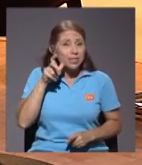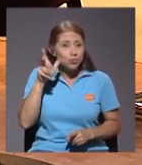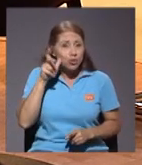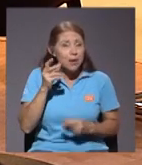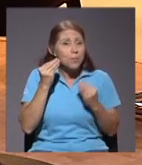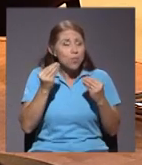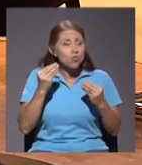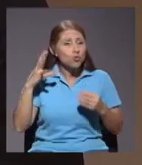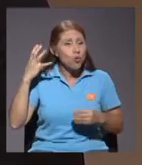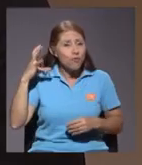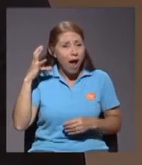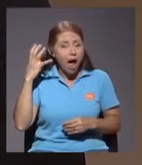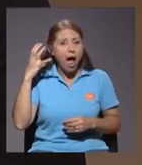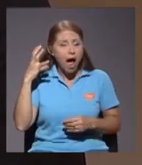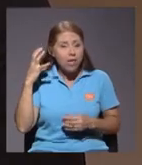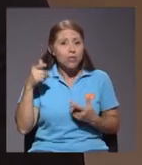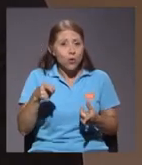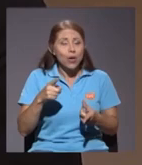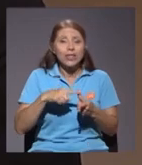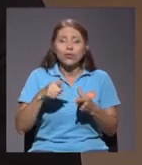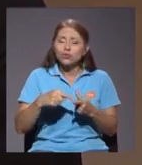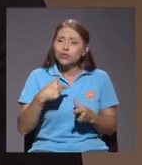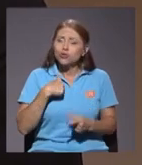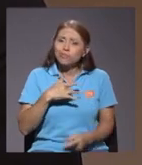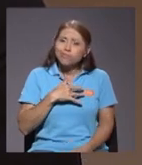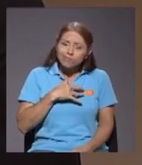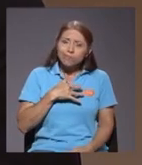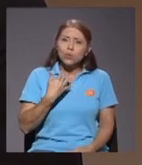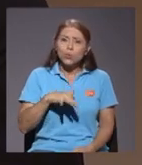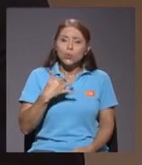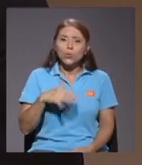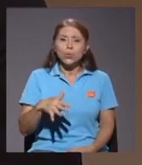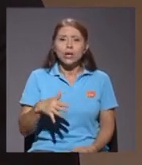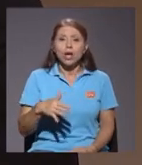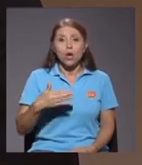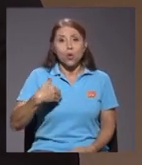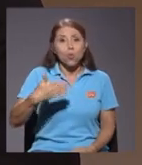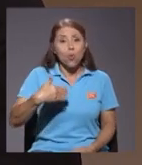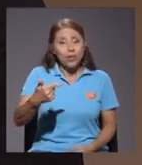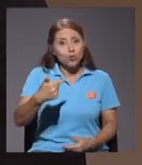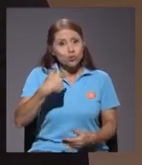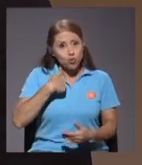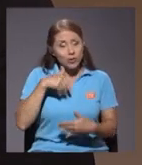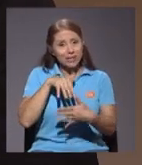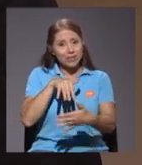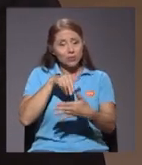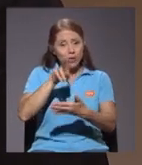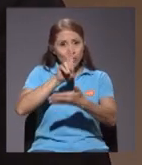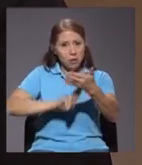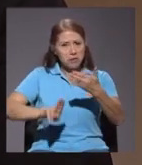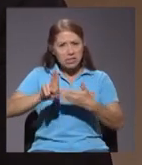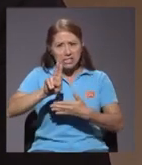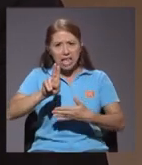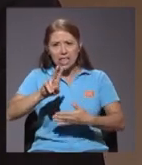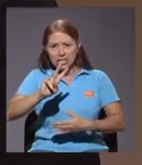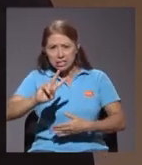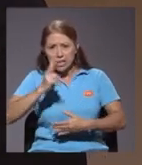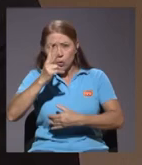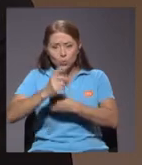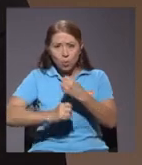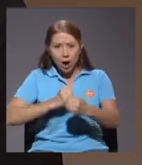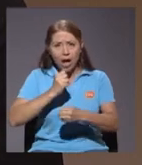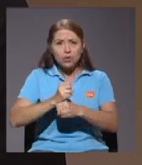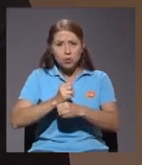generaba digamos una una sensibilidad particular cuando estaban en la un en segundo año